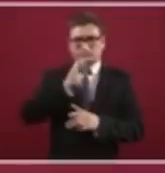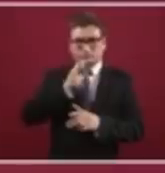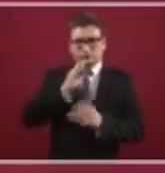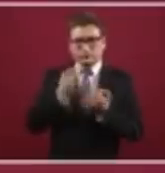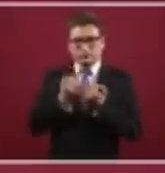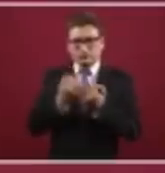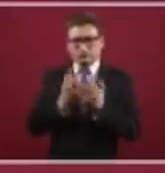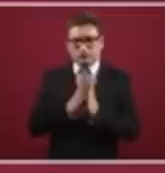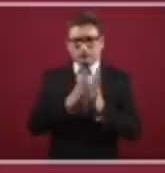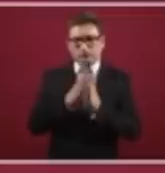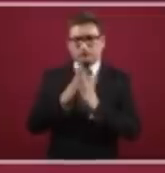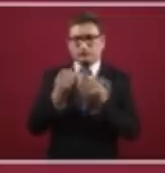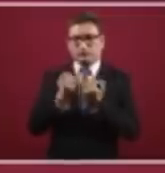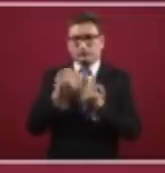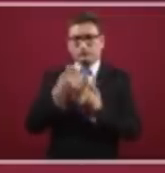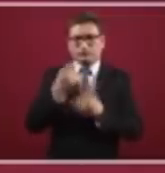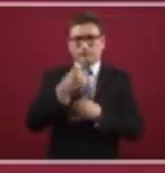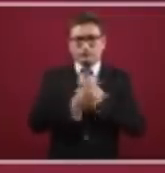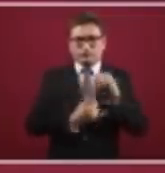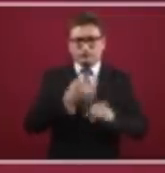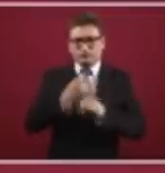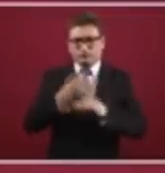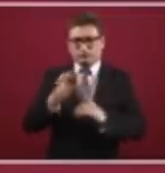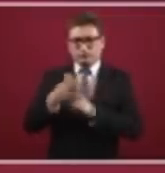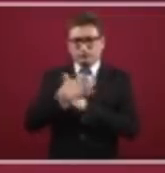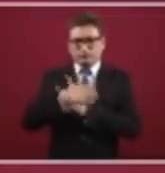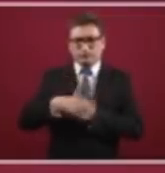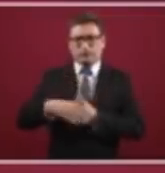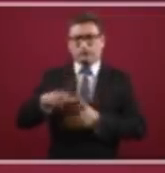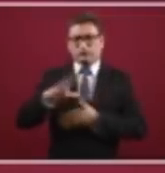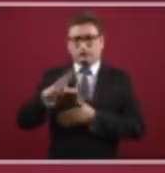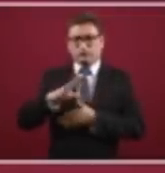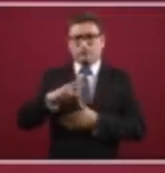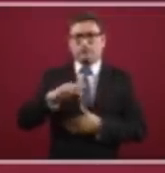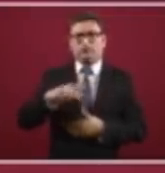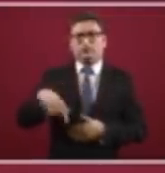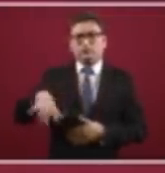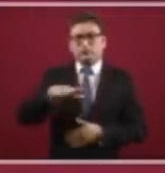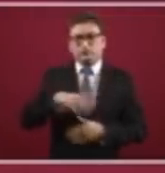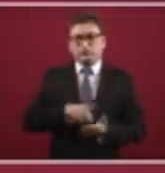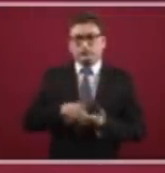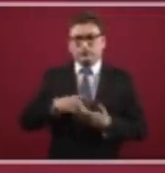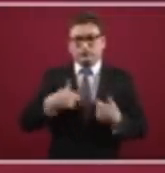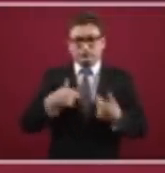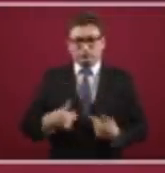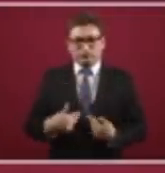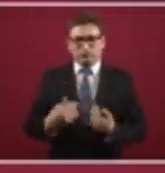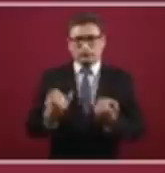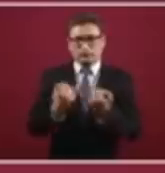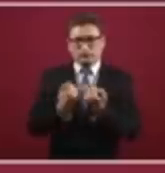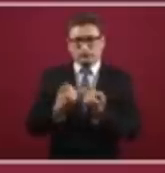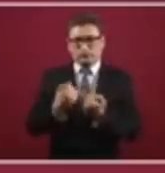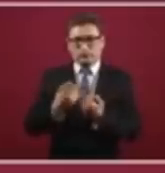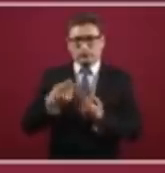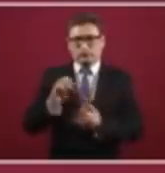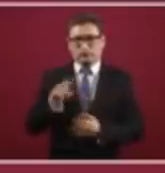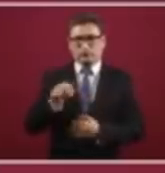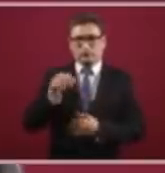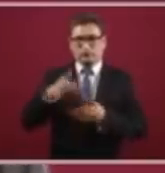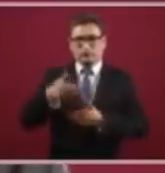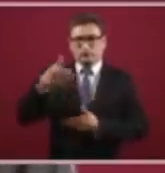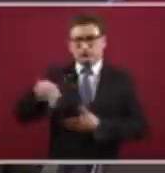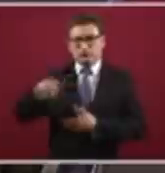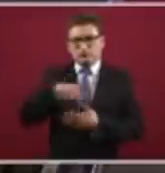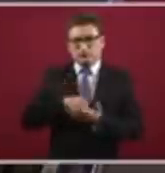organismos de cooperación internacional como la comisión interamericana de derechos humanos y la oficina de la alta comisionada de naciones unidas para los derechos